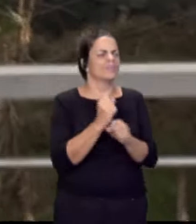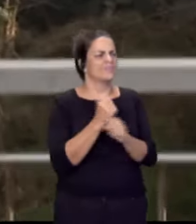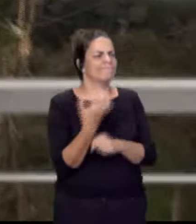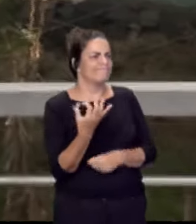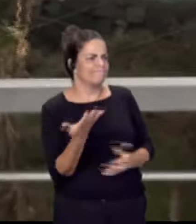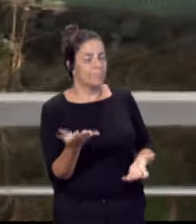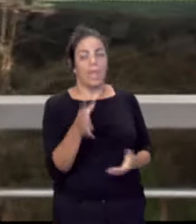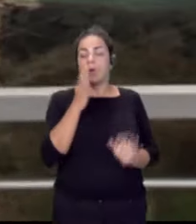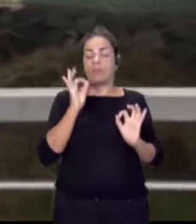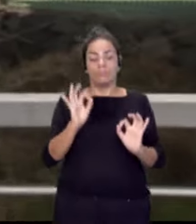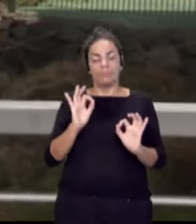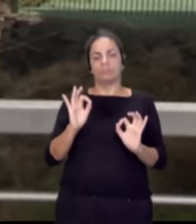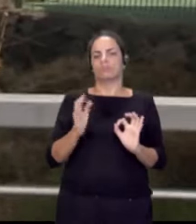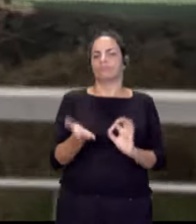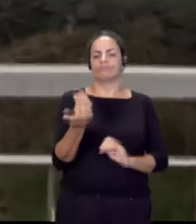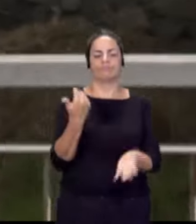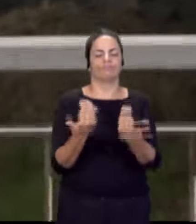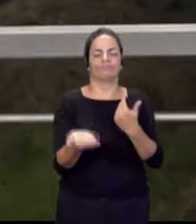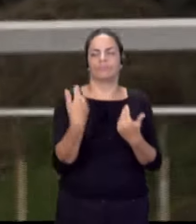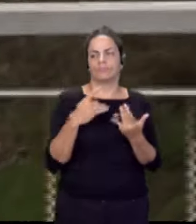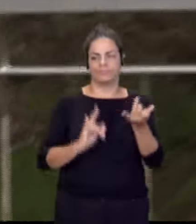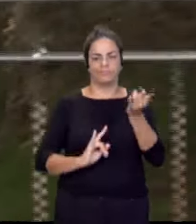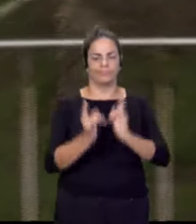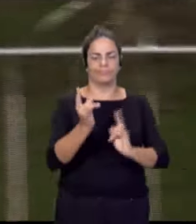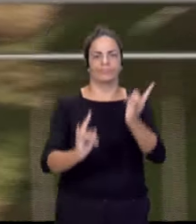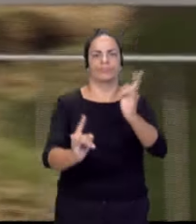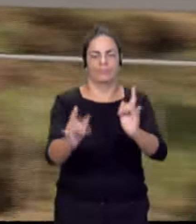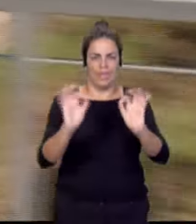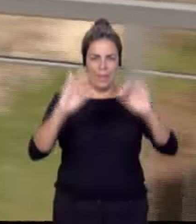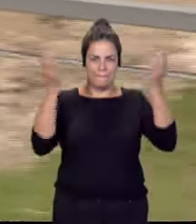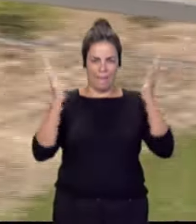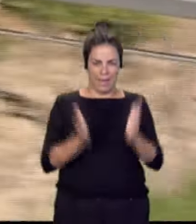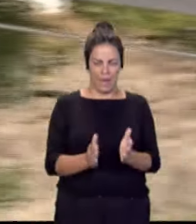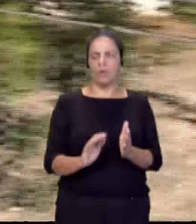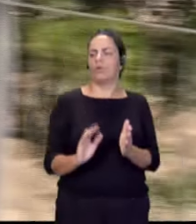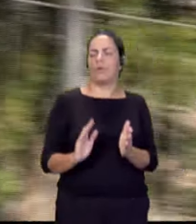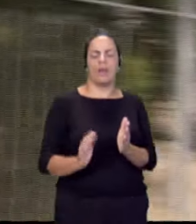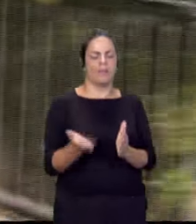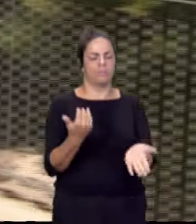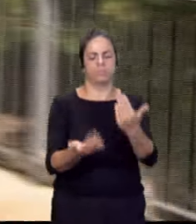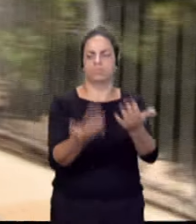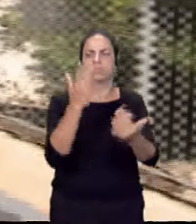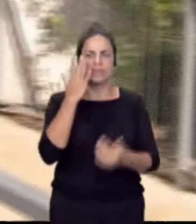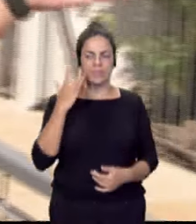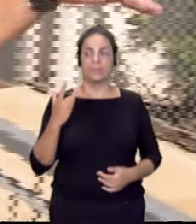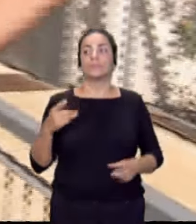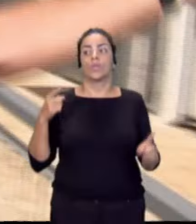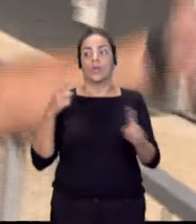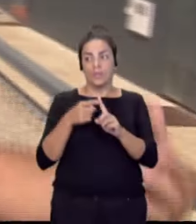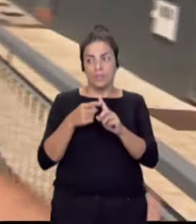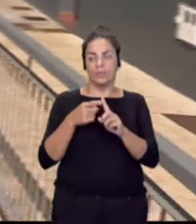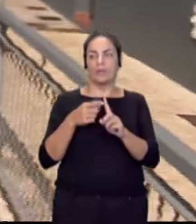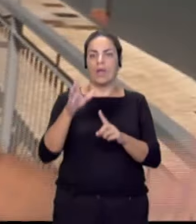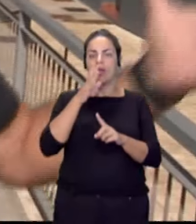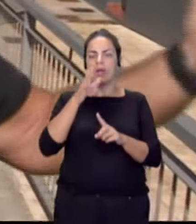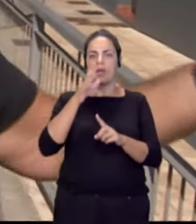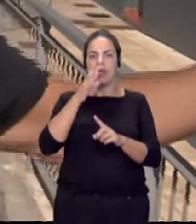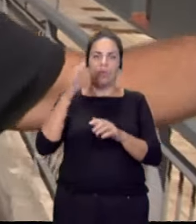estamos es retirando las especies que se encuentran en el barranco para evitar que el agua pueda